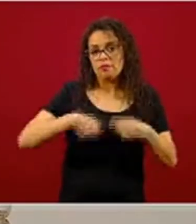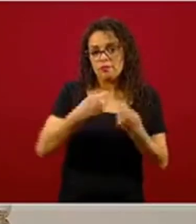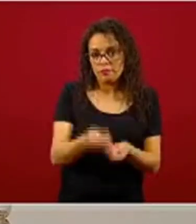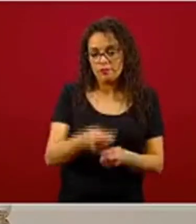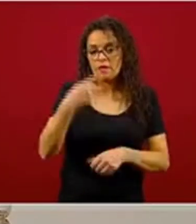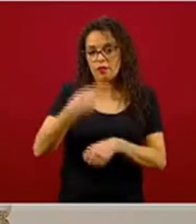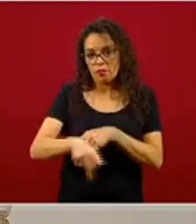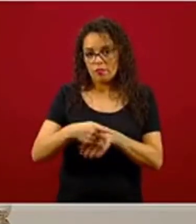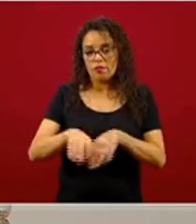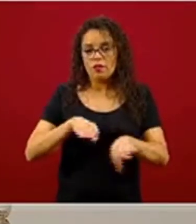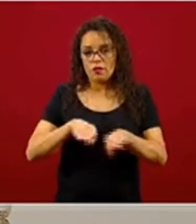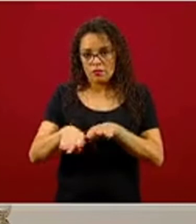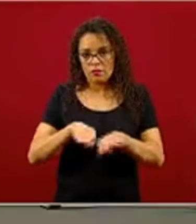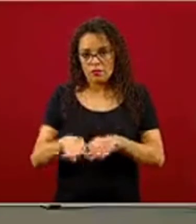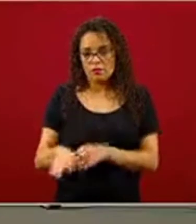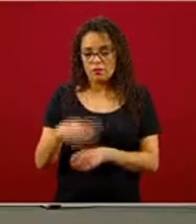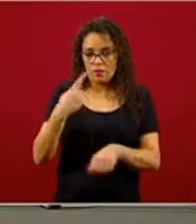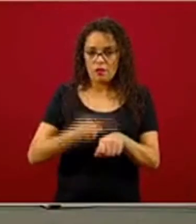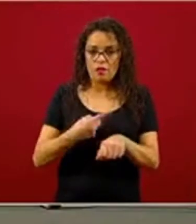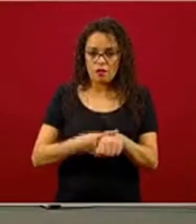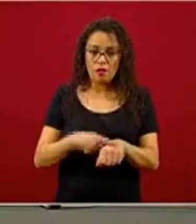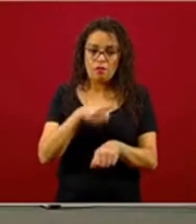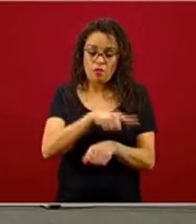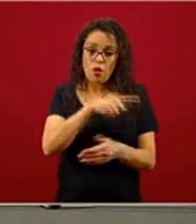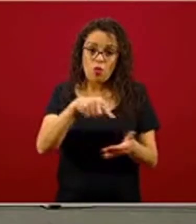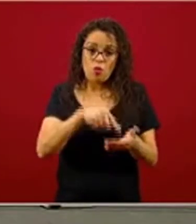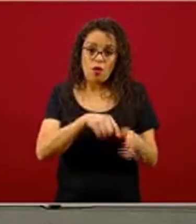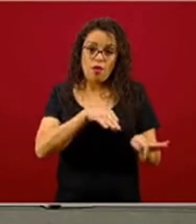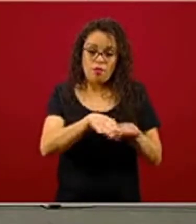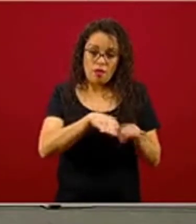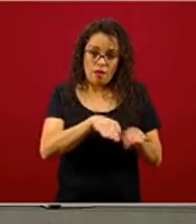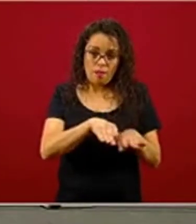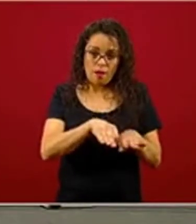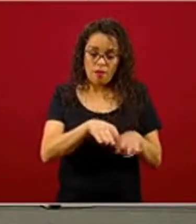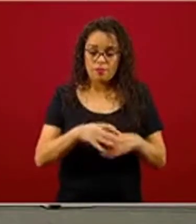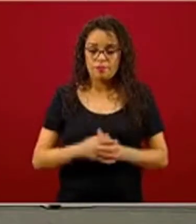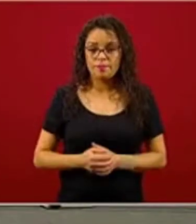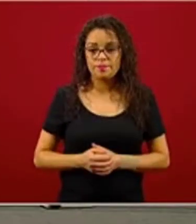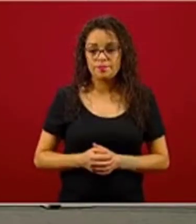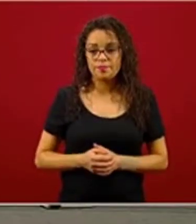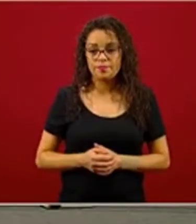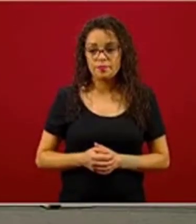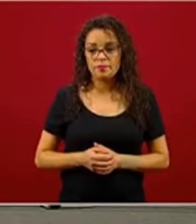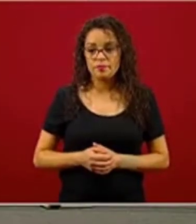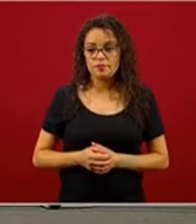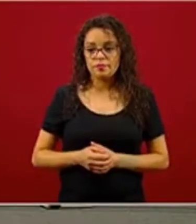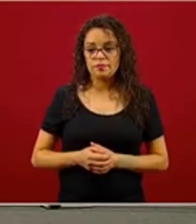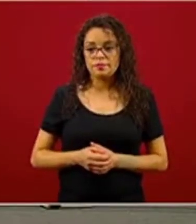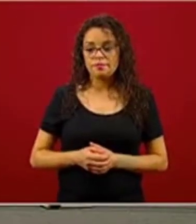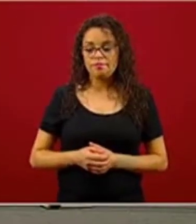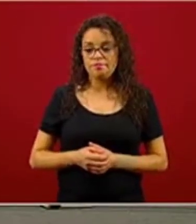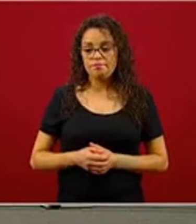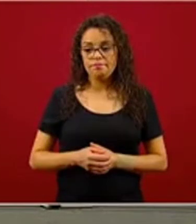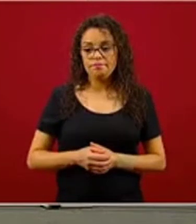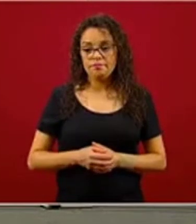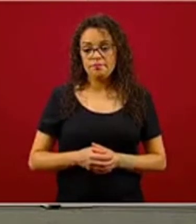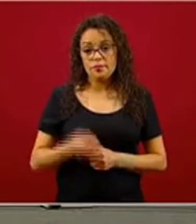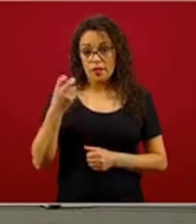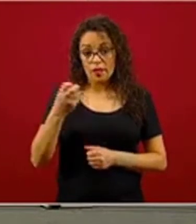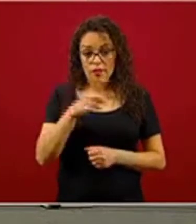enfermedad del trabajo, y entonces el incremento de la prima. Y es una facultad que no, a la cual no se puede